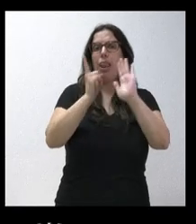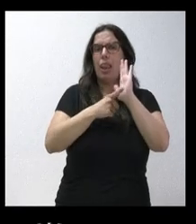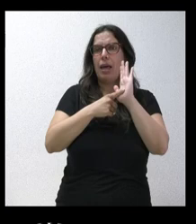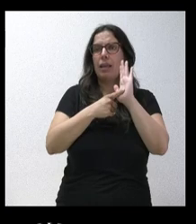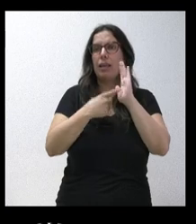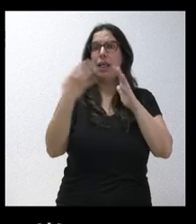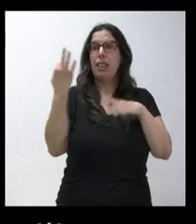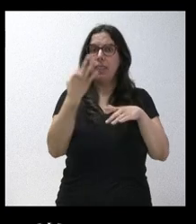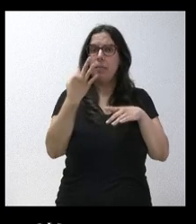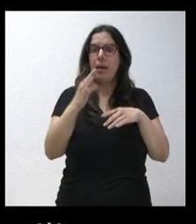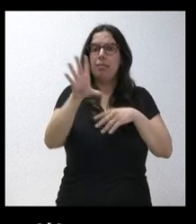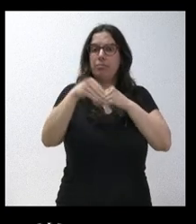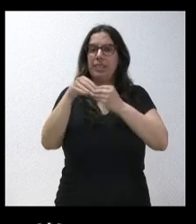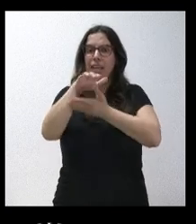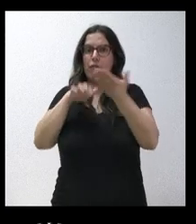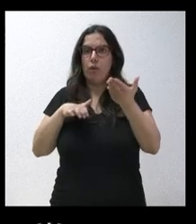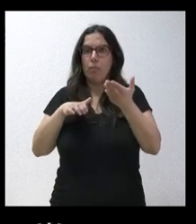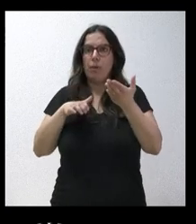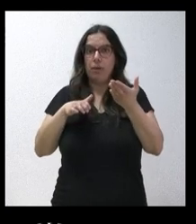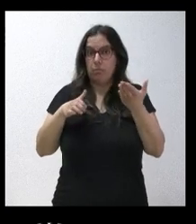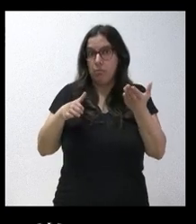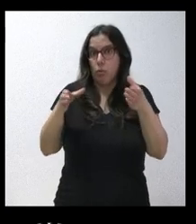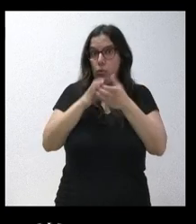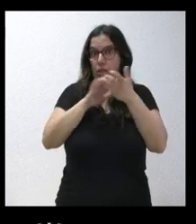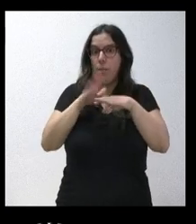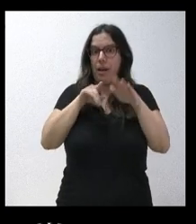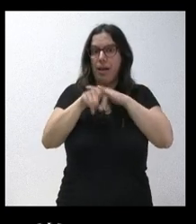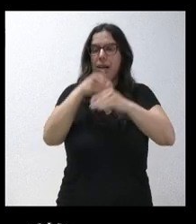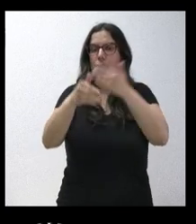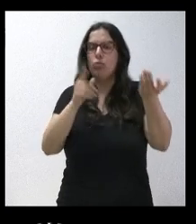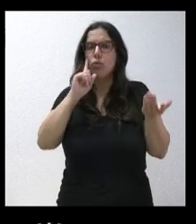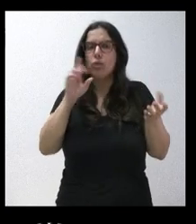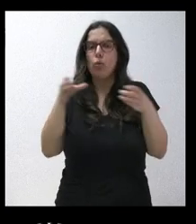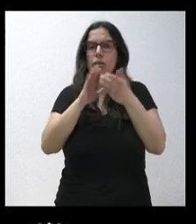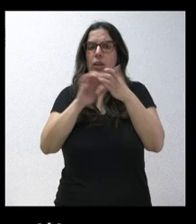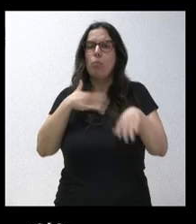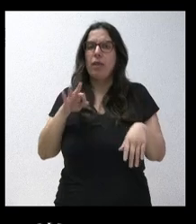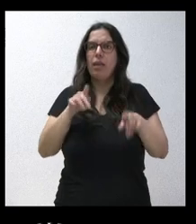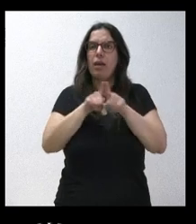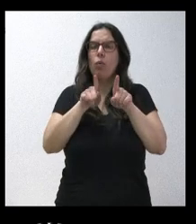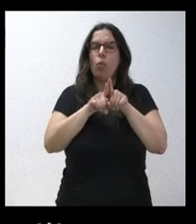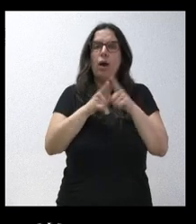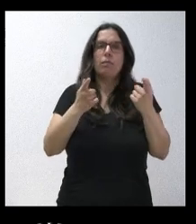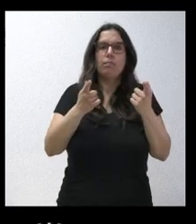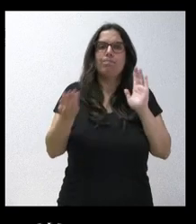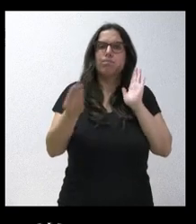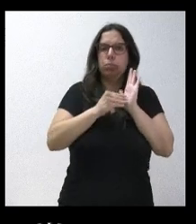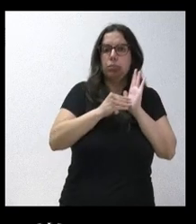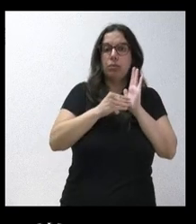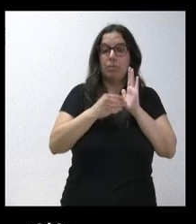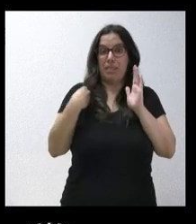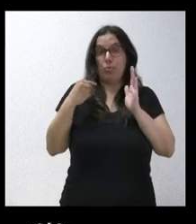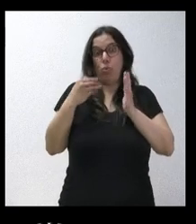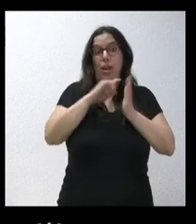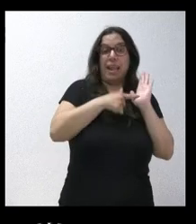contar con un informe de la junta no para tramitarse no sé si la junta se puede plantear o podría introducir a través de ese